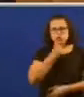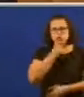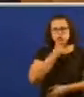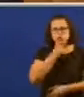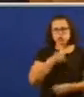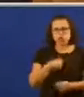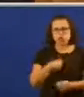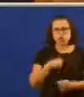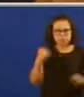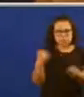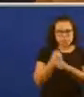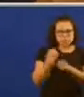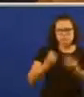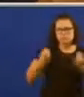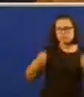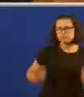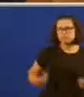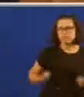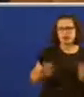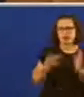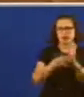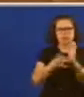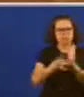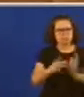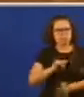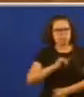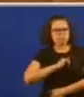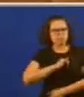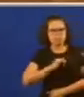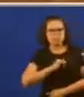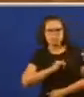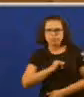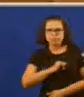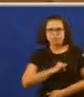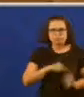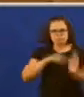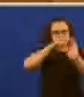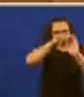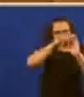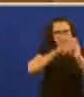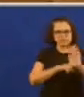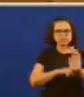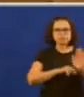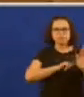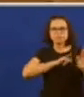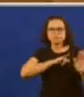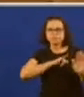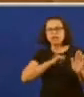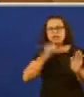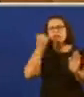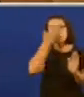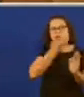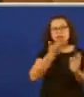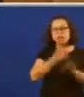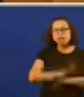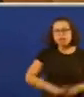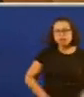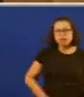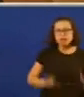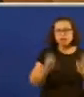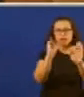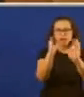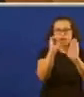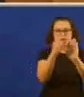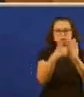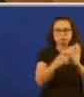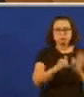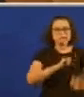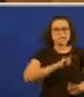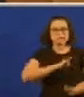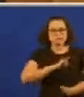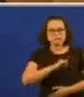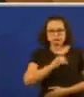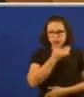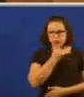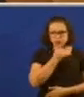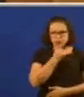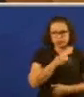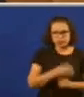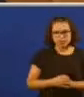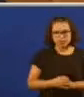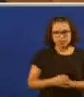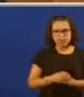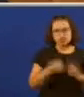Ainda estamos agardando. Listas cero nas escolas infantís. Ainda estamos agardando.